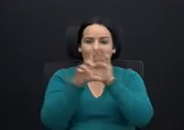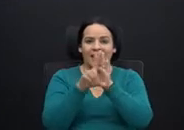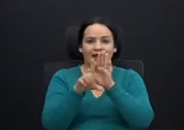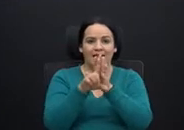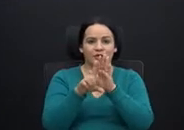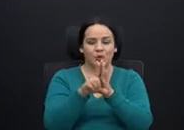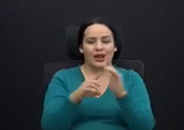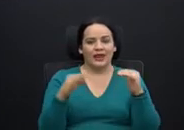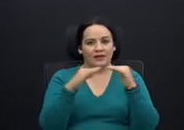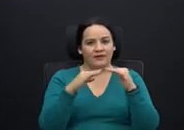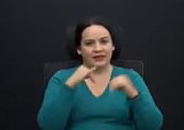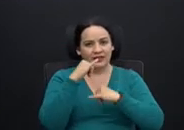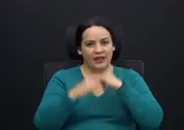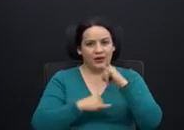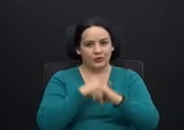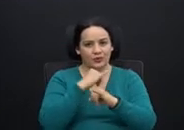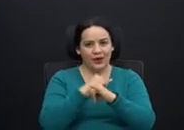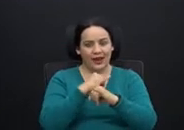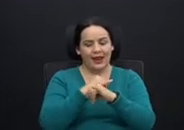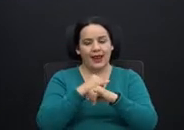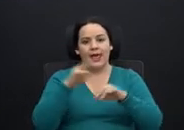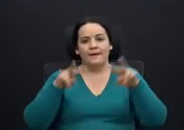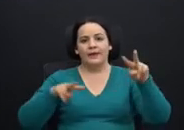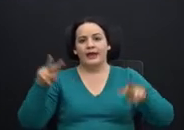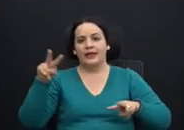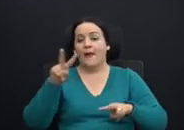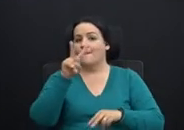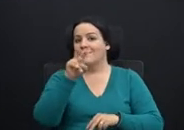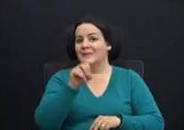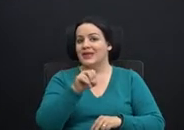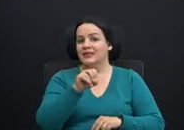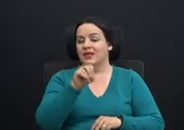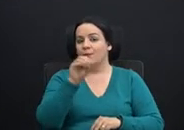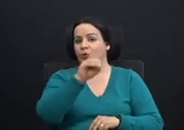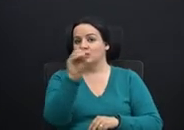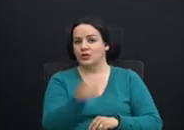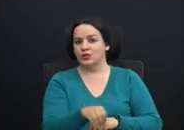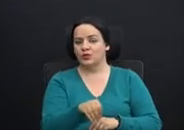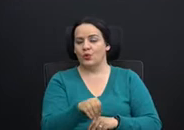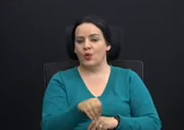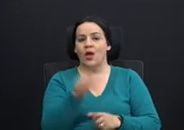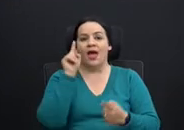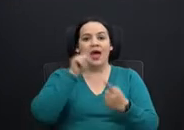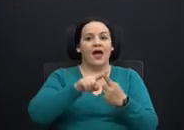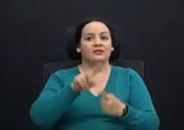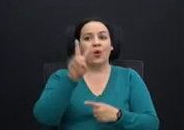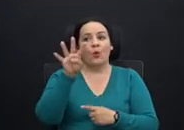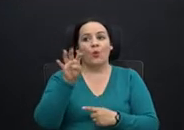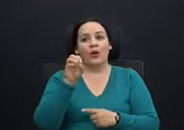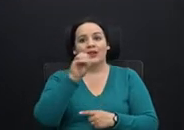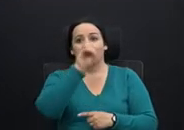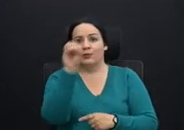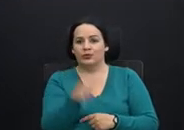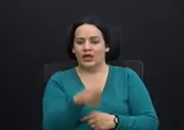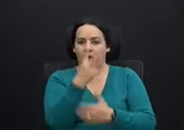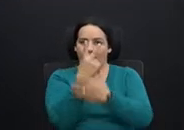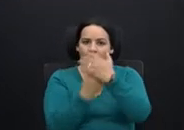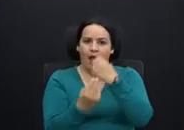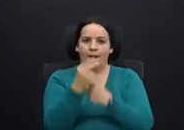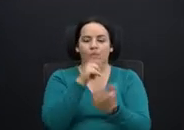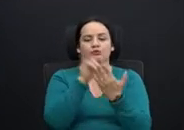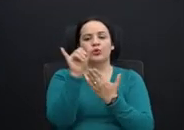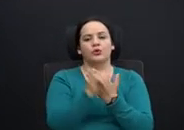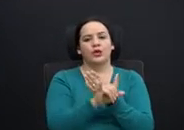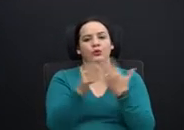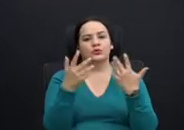internacional, pues varía entre un 20% hasta un 40%. Ambos proyectos que conozco